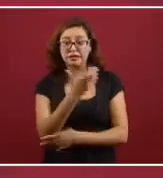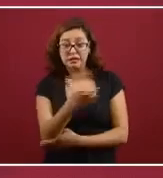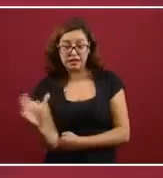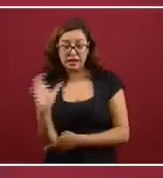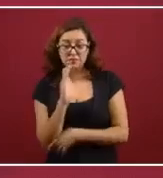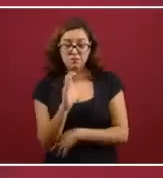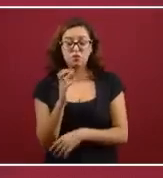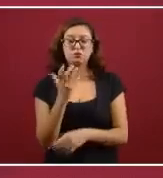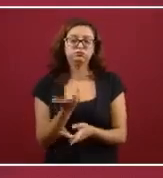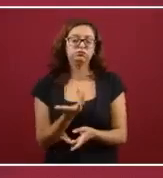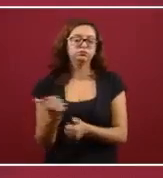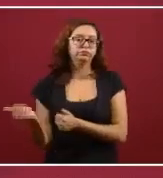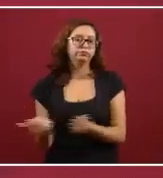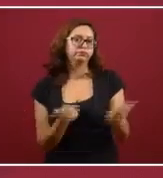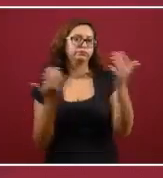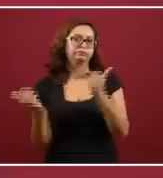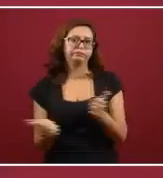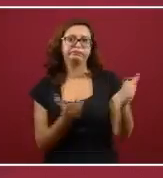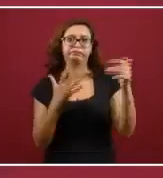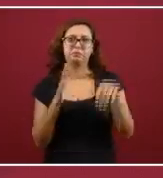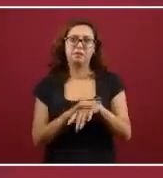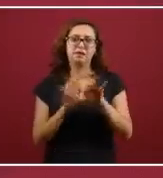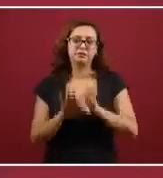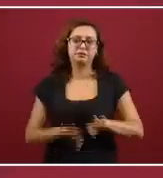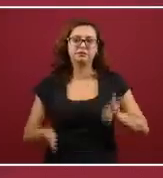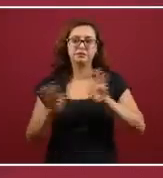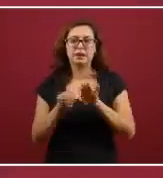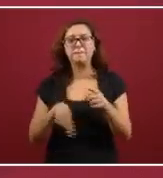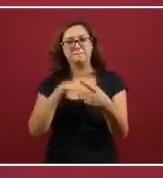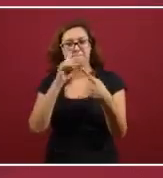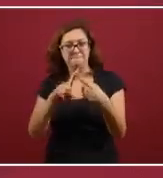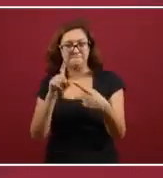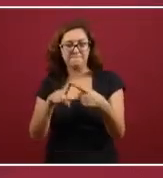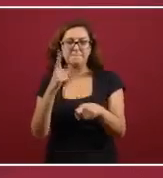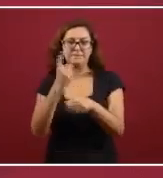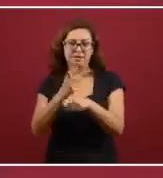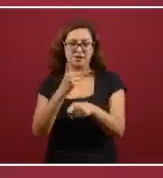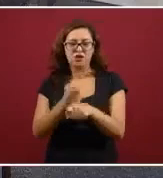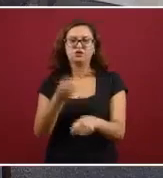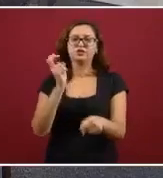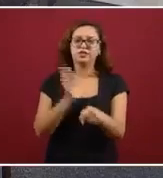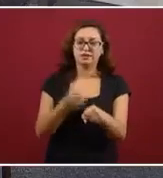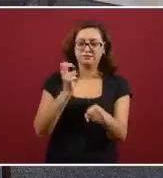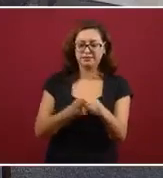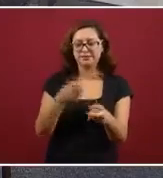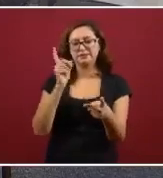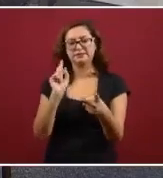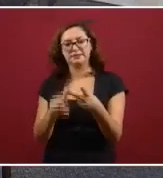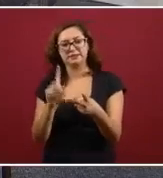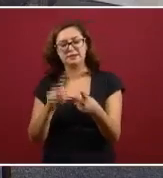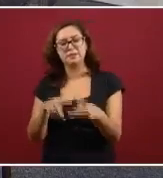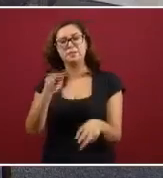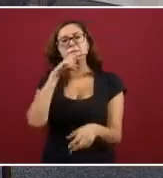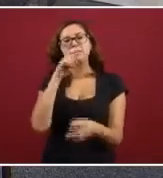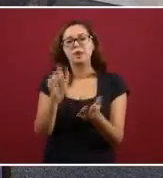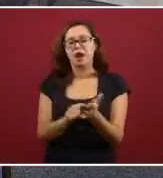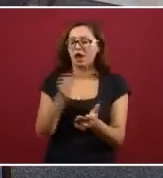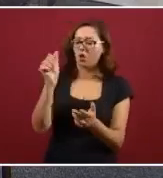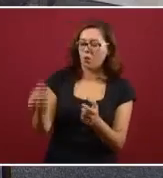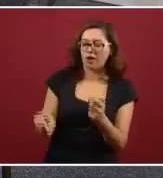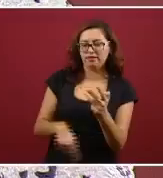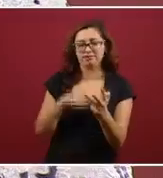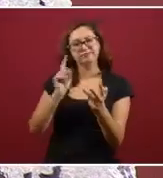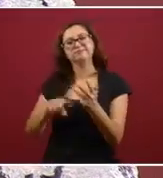de exportación de México, después de la cerveza y del aguacate. Uno de cada dos tomates que consumen en los